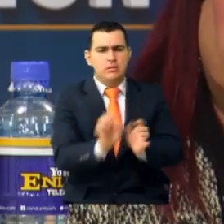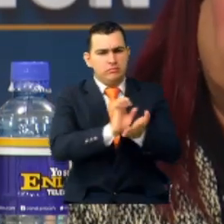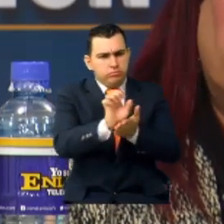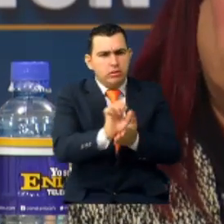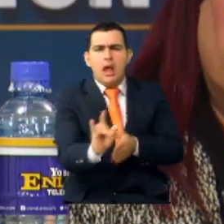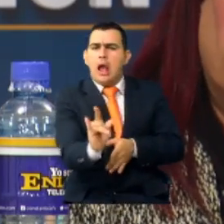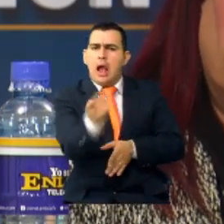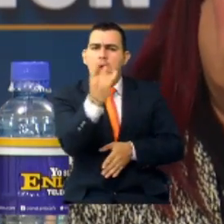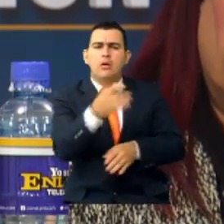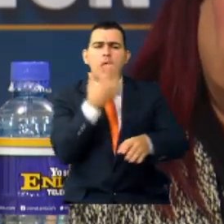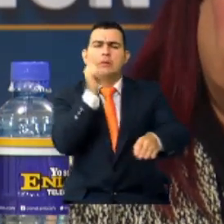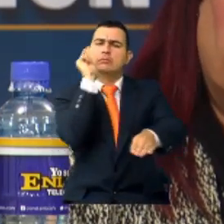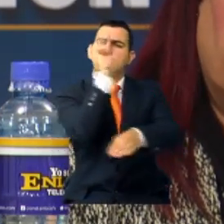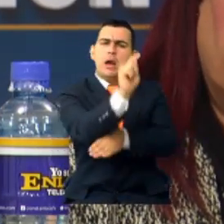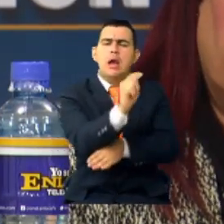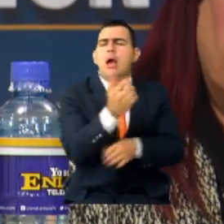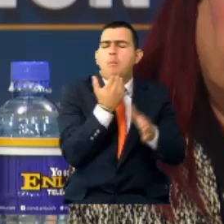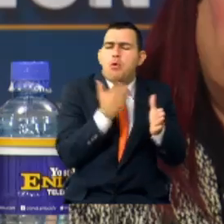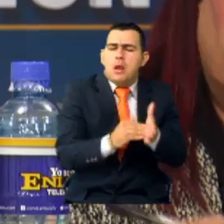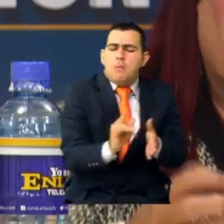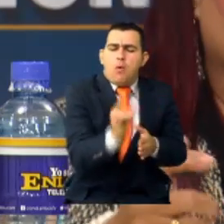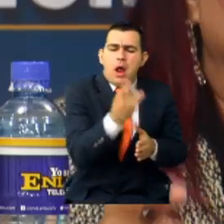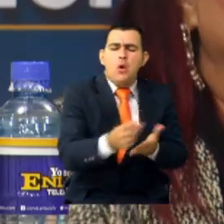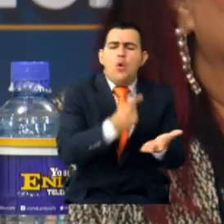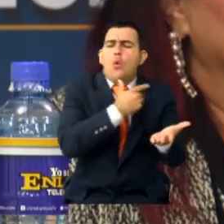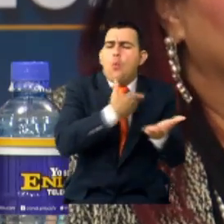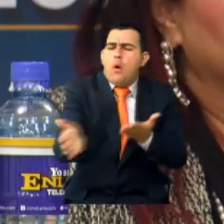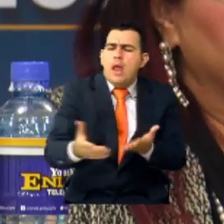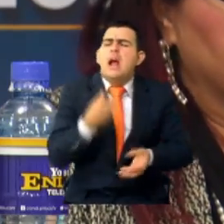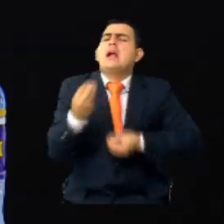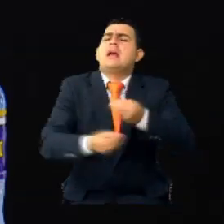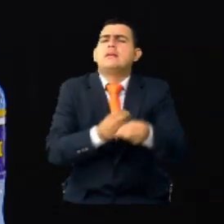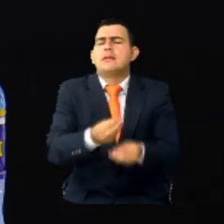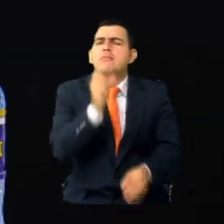especialmente en temas de amenazas y desplazamiento forzado?